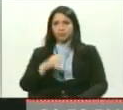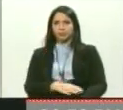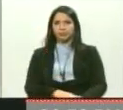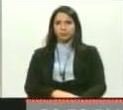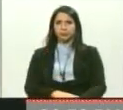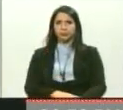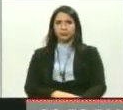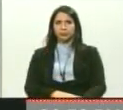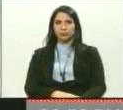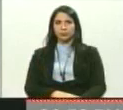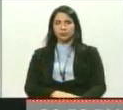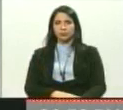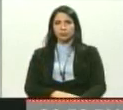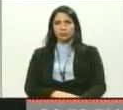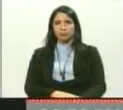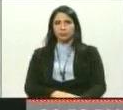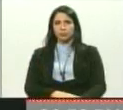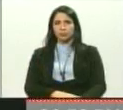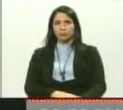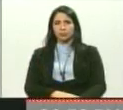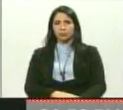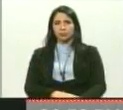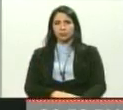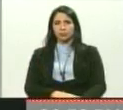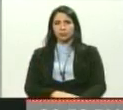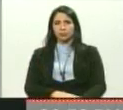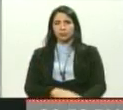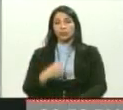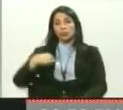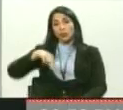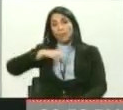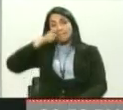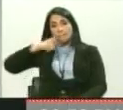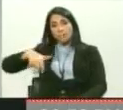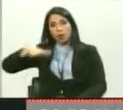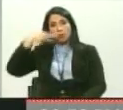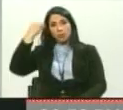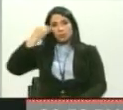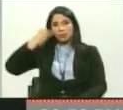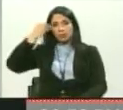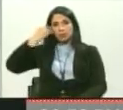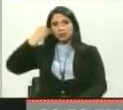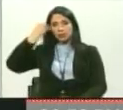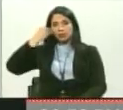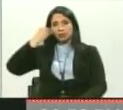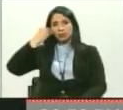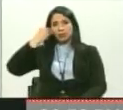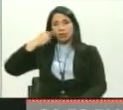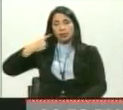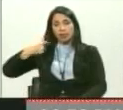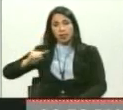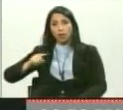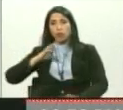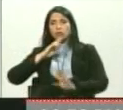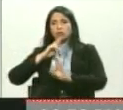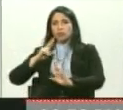de lo que nuestra población está pensando. Tengo aquí los resultados